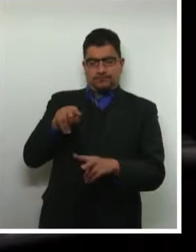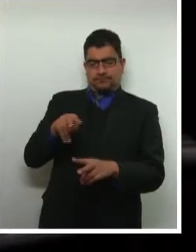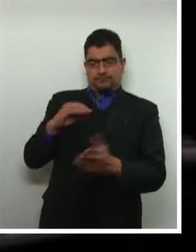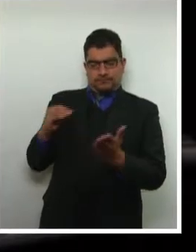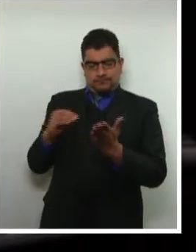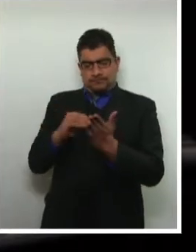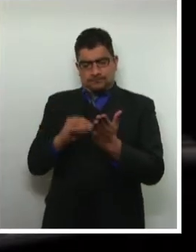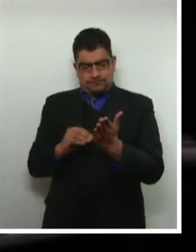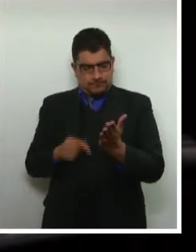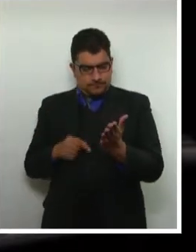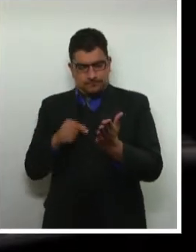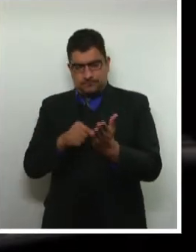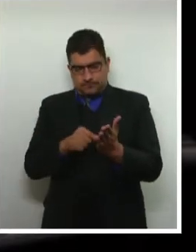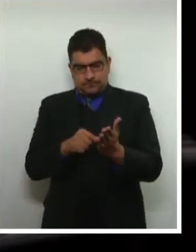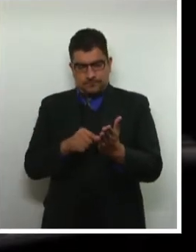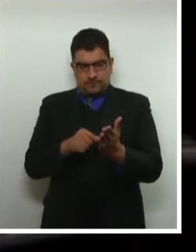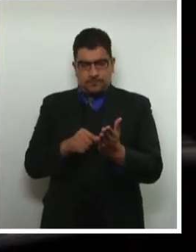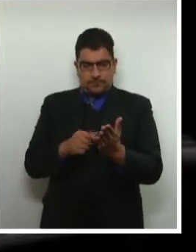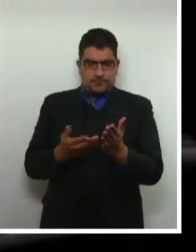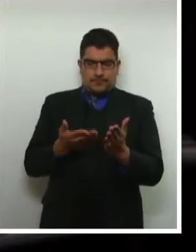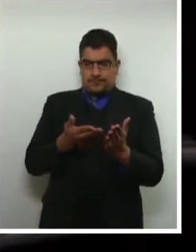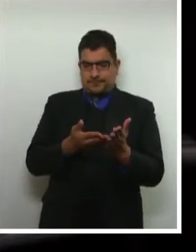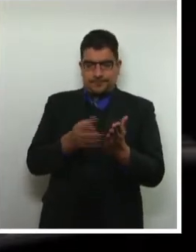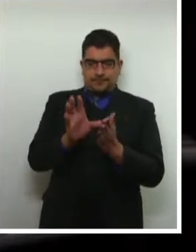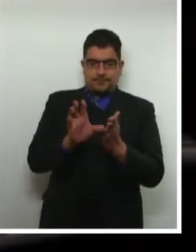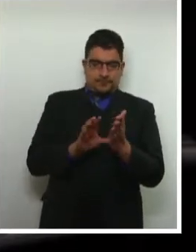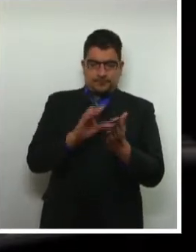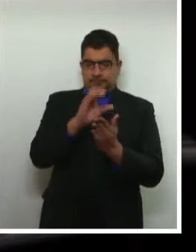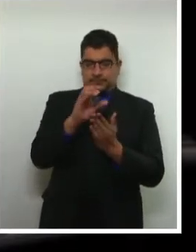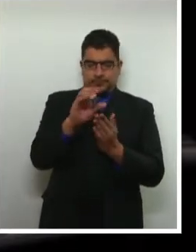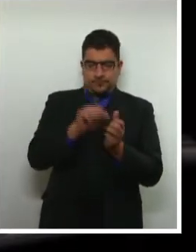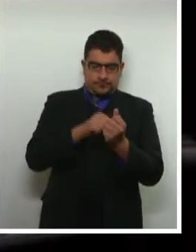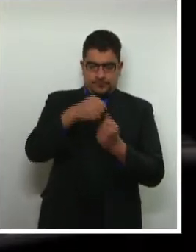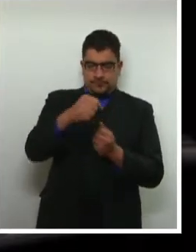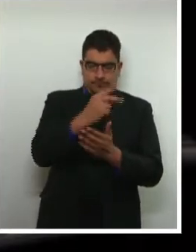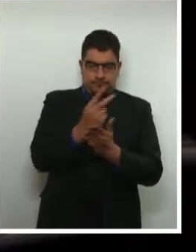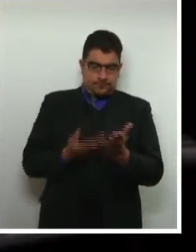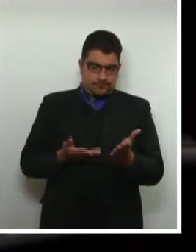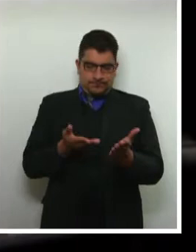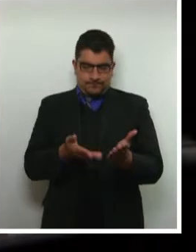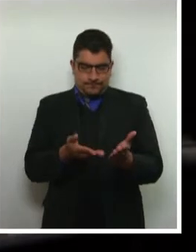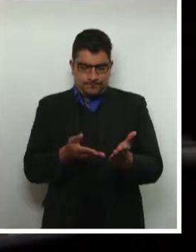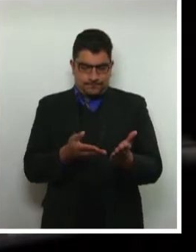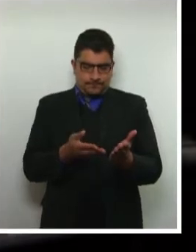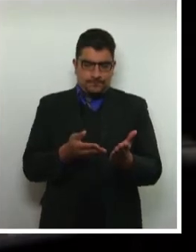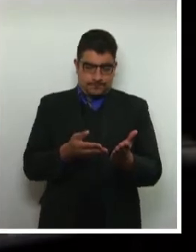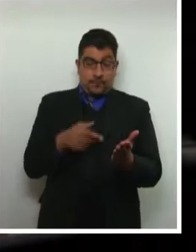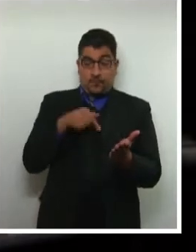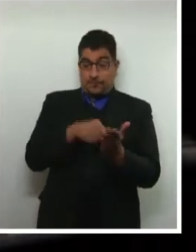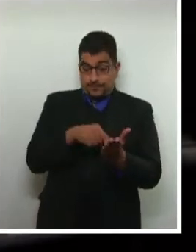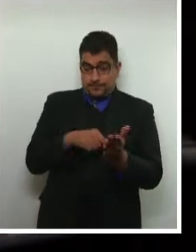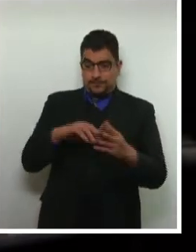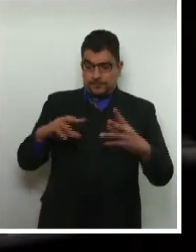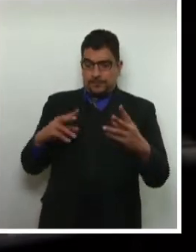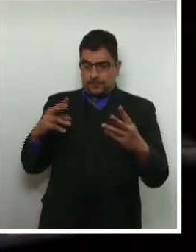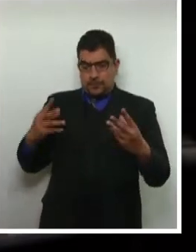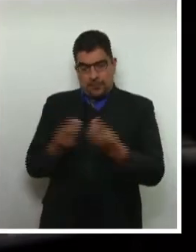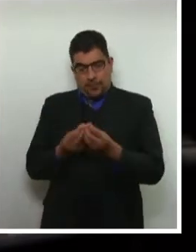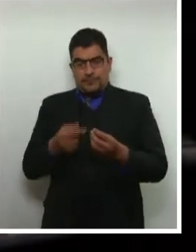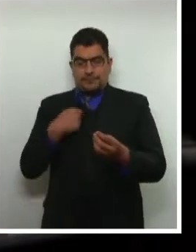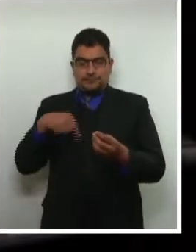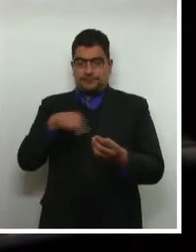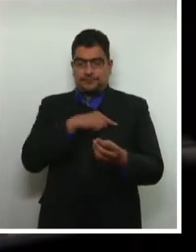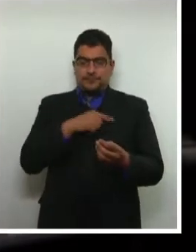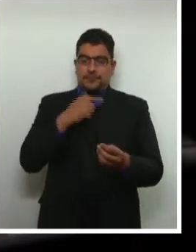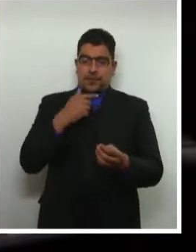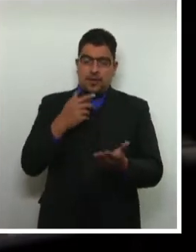planteada en el proyecto de la Constitución. En suma,